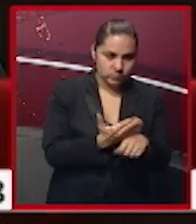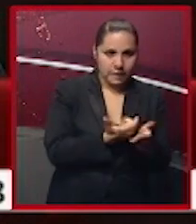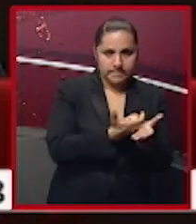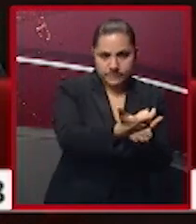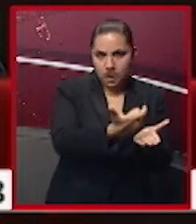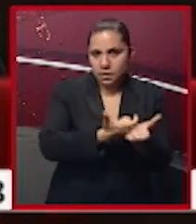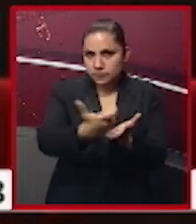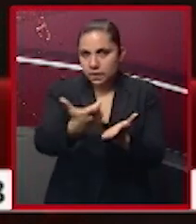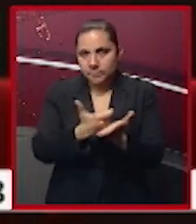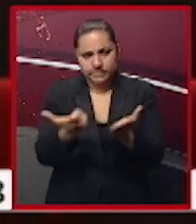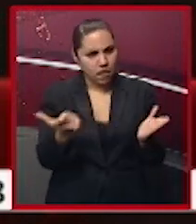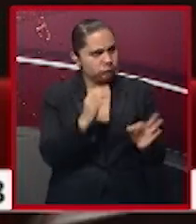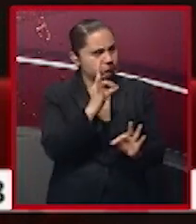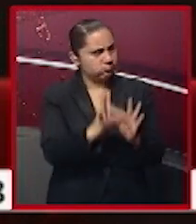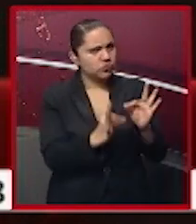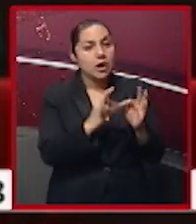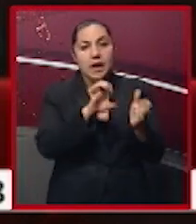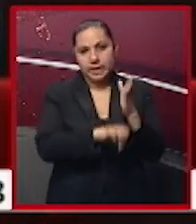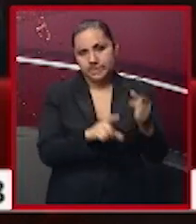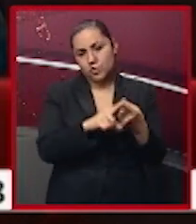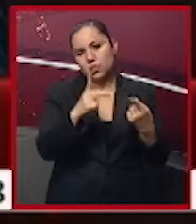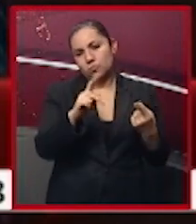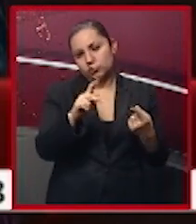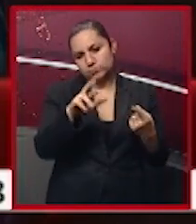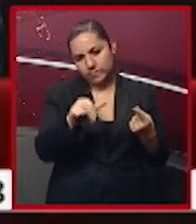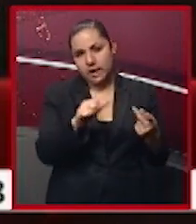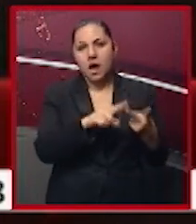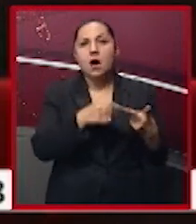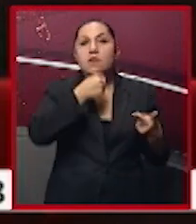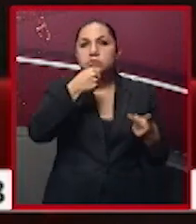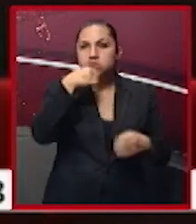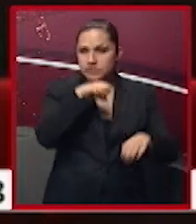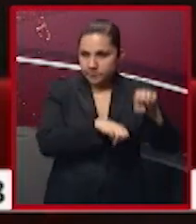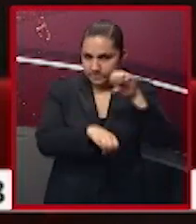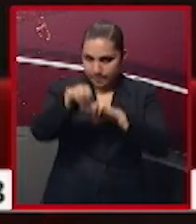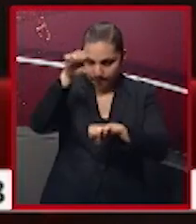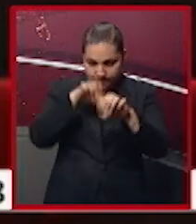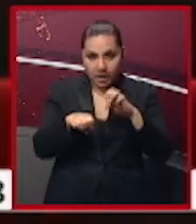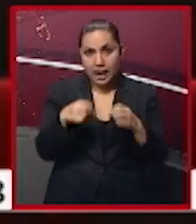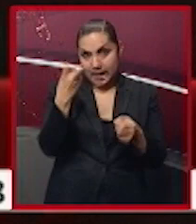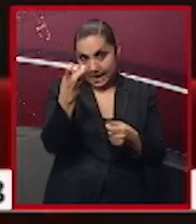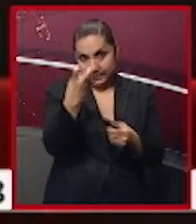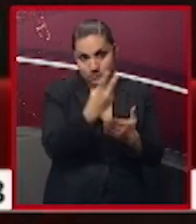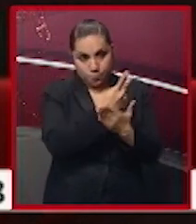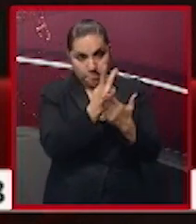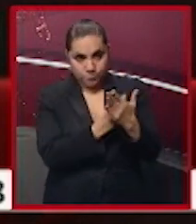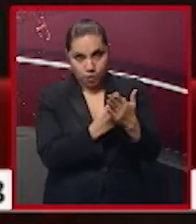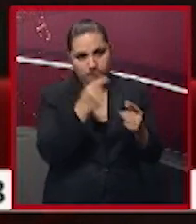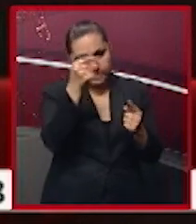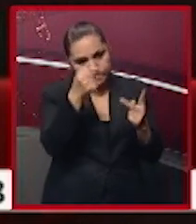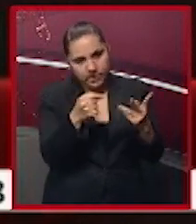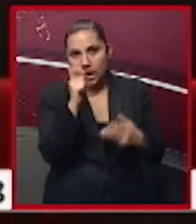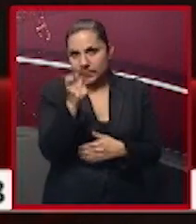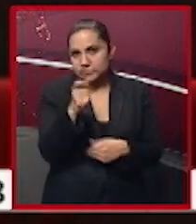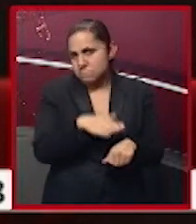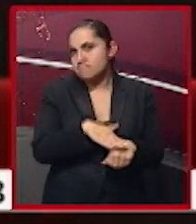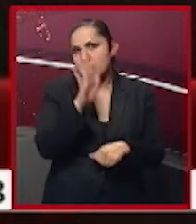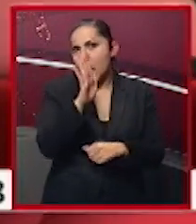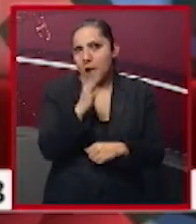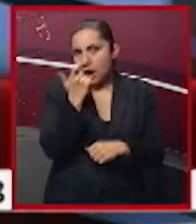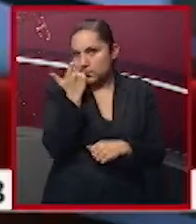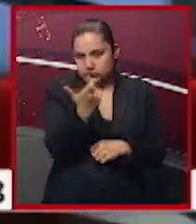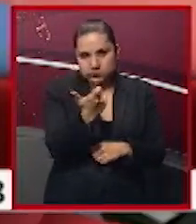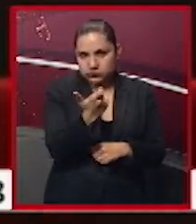a consideración, temas como Prospera, adultos mayores, que son los programas donde mayormente tenemos manejo de recursos, son